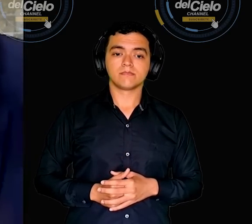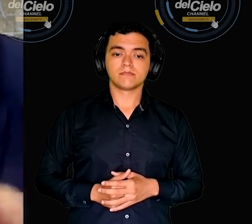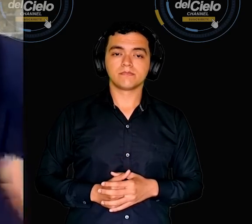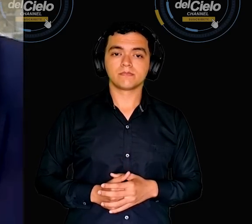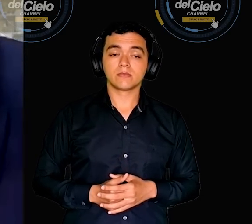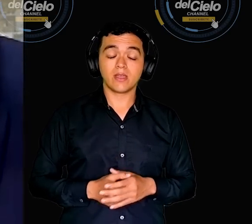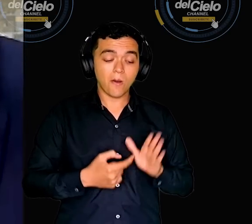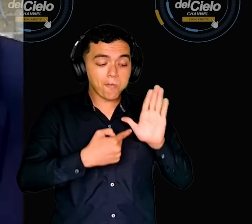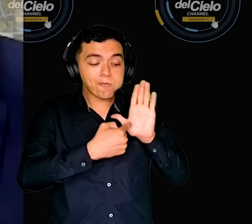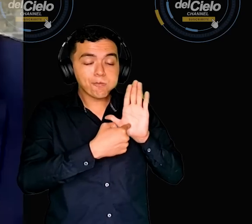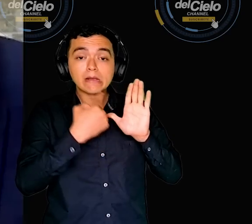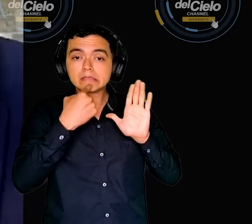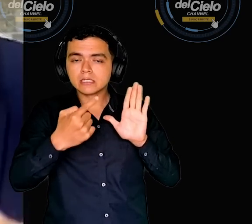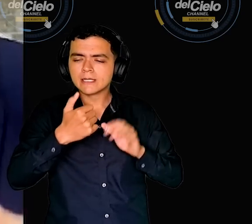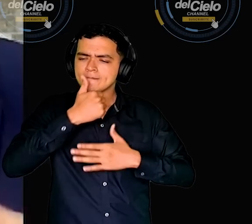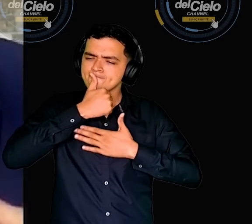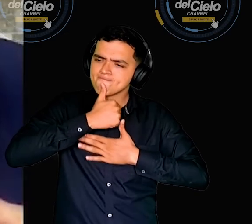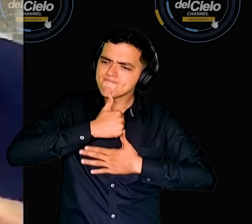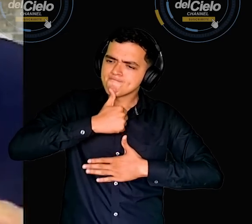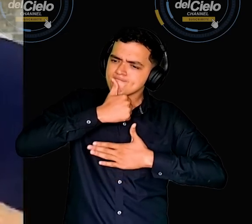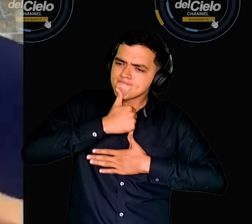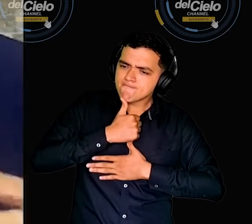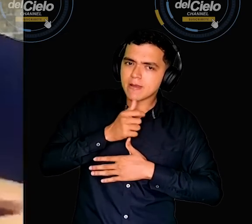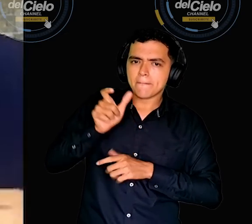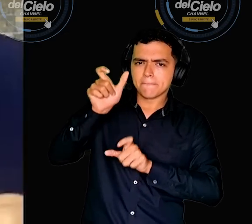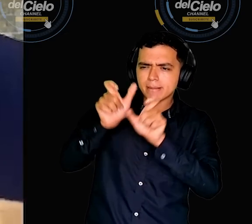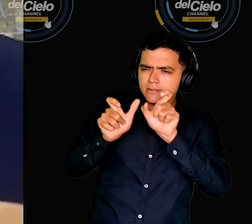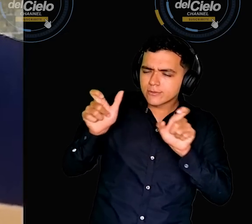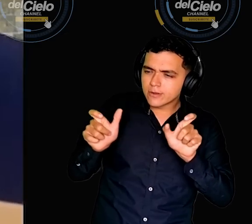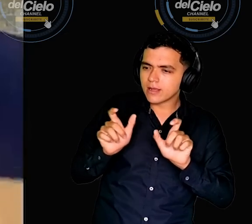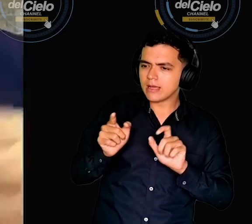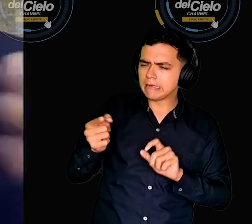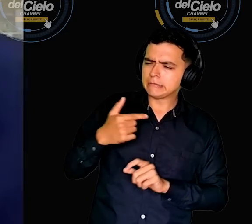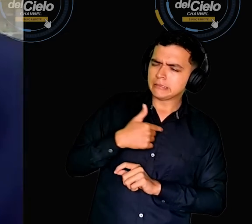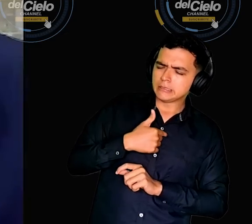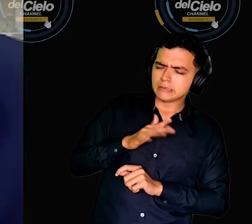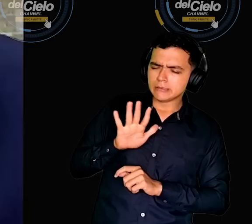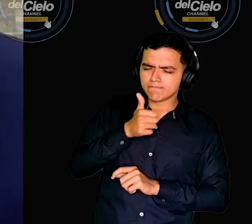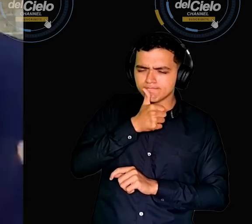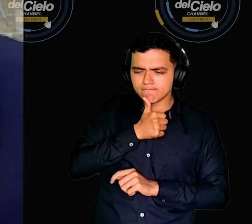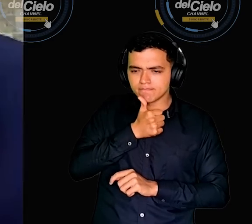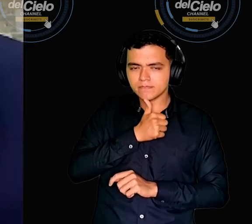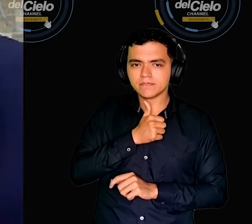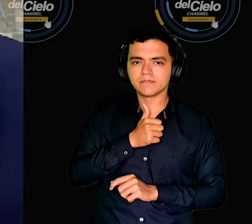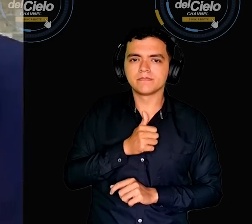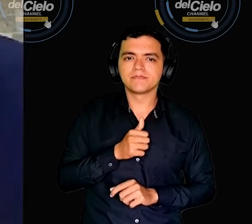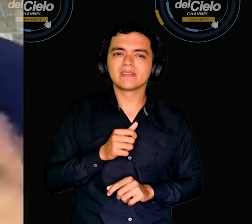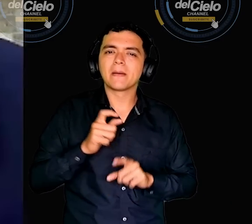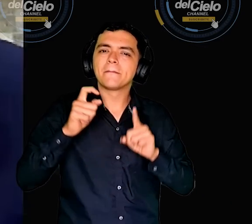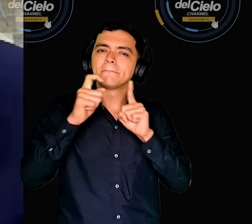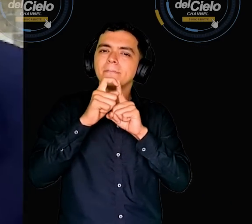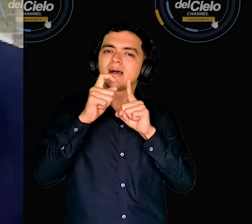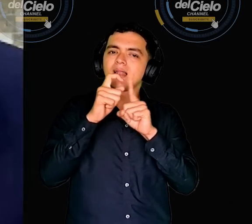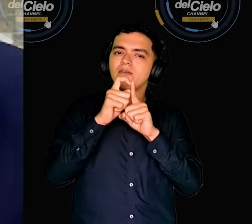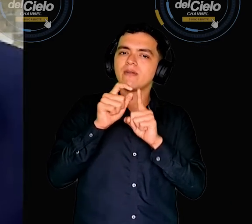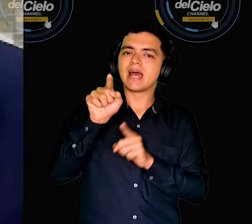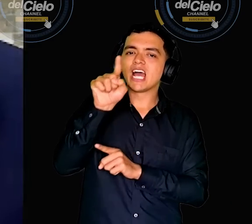Entonces, ¿cómo es posible que no haya tolerancia? ¿Cómo una persona dice que fue bautizada con el Espíritu